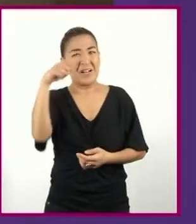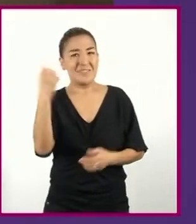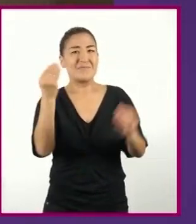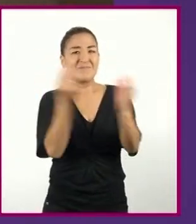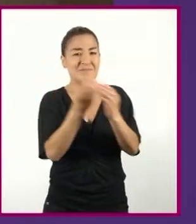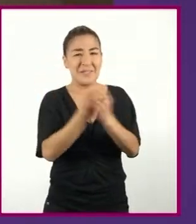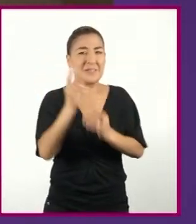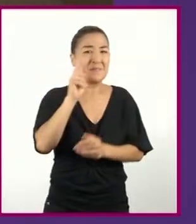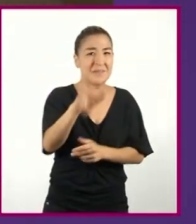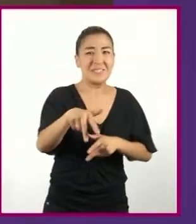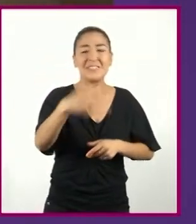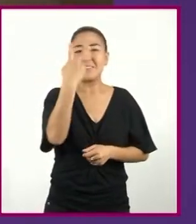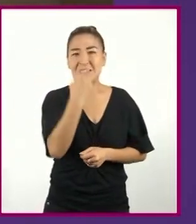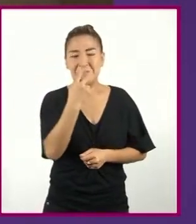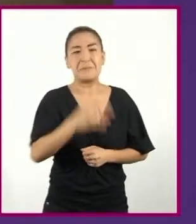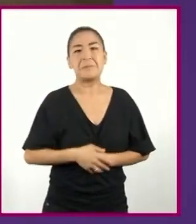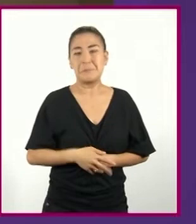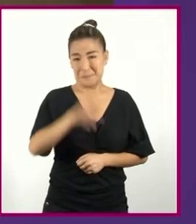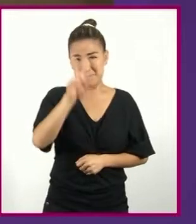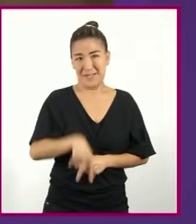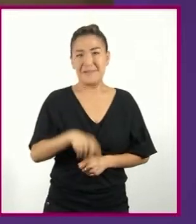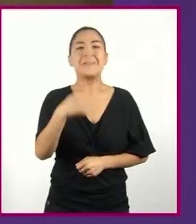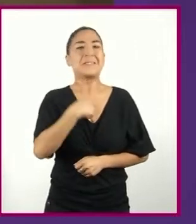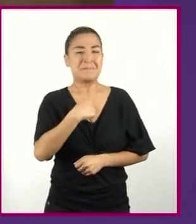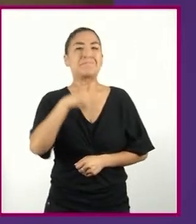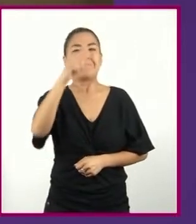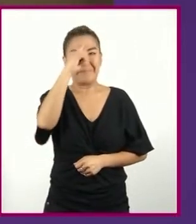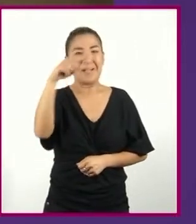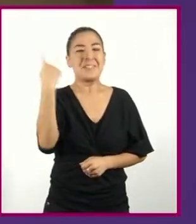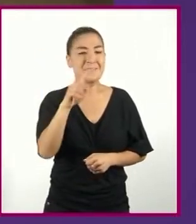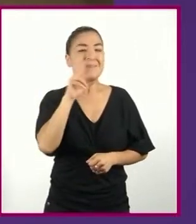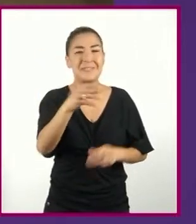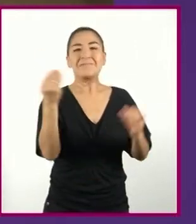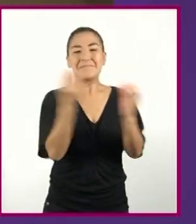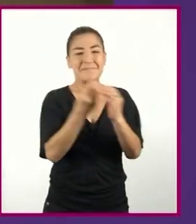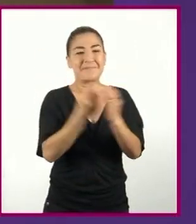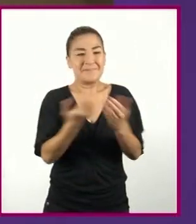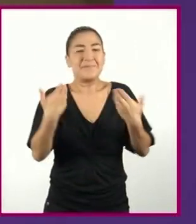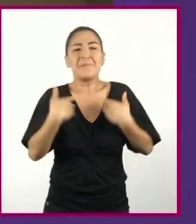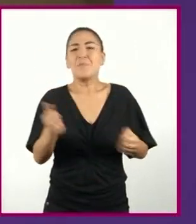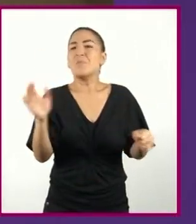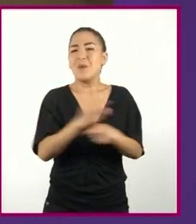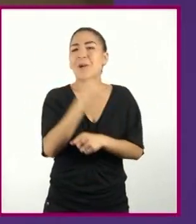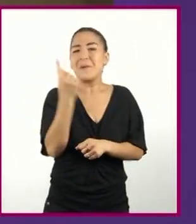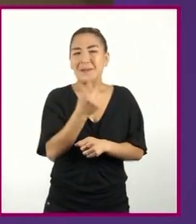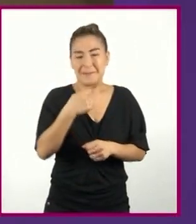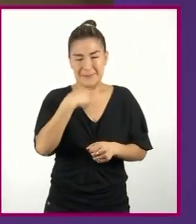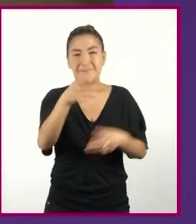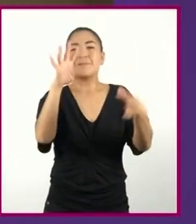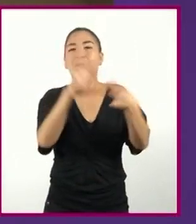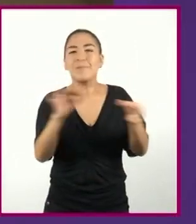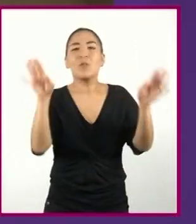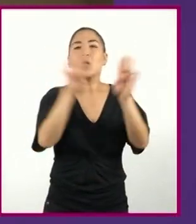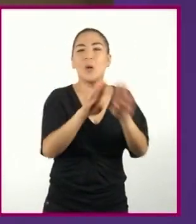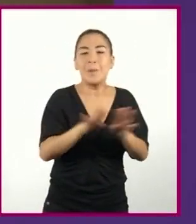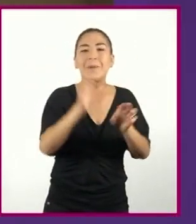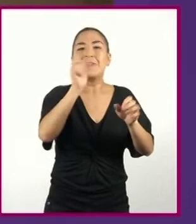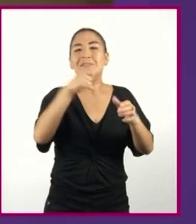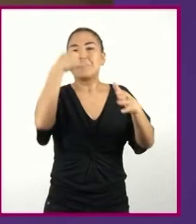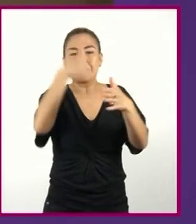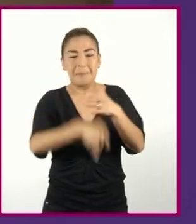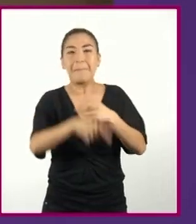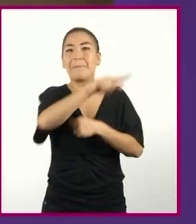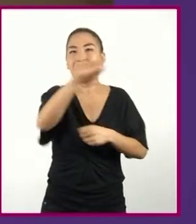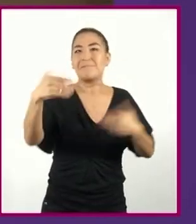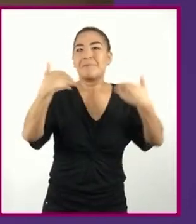sesiones? La verdad, a mí se me ha hecho muy fácil entender las sesiones, porque te lo explican de una manera en la que puedes